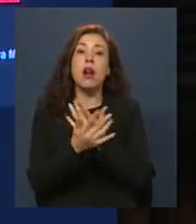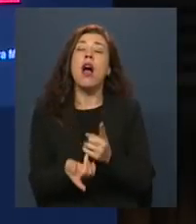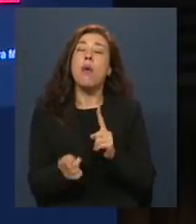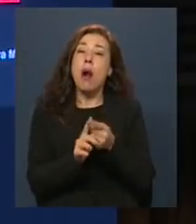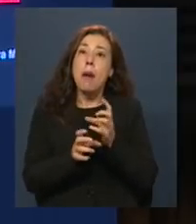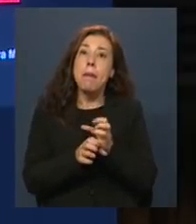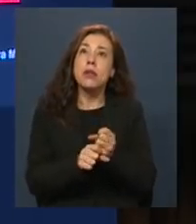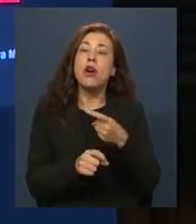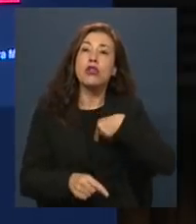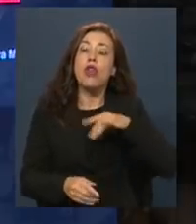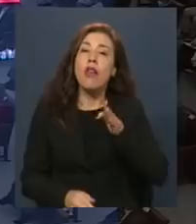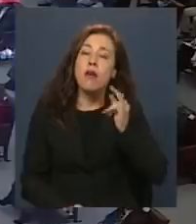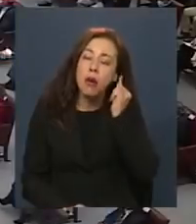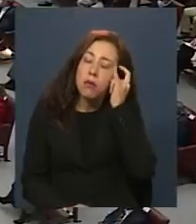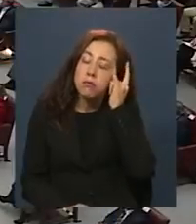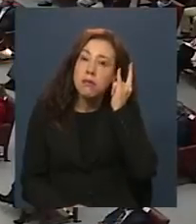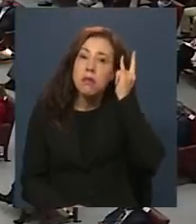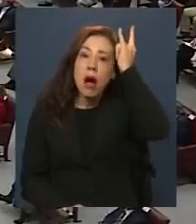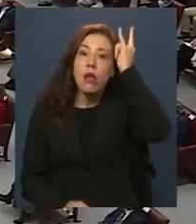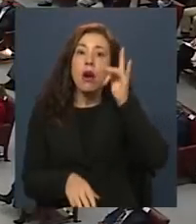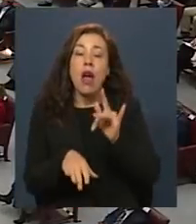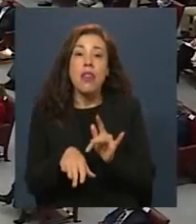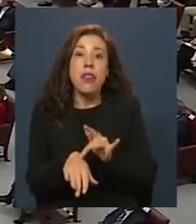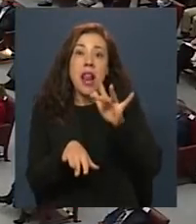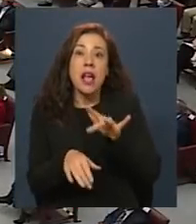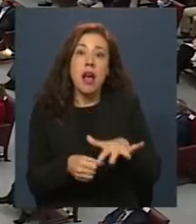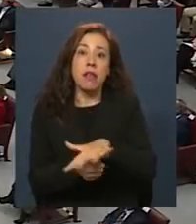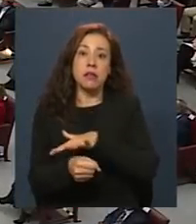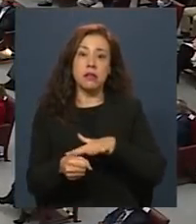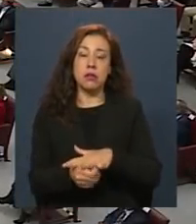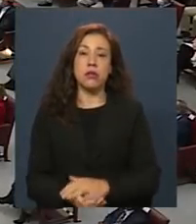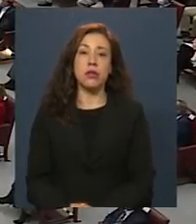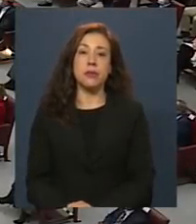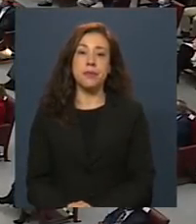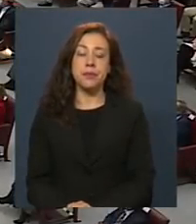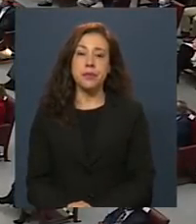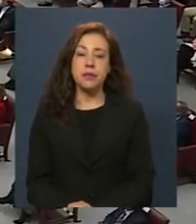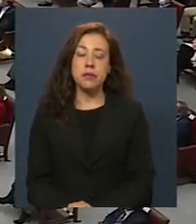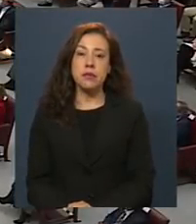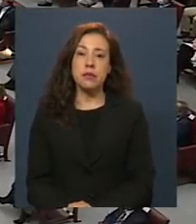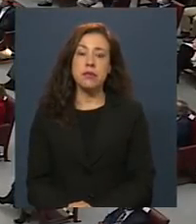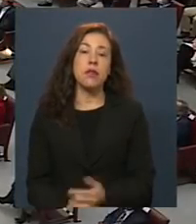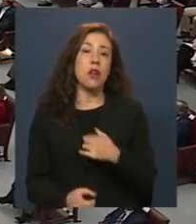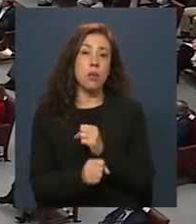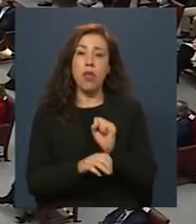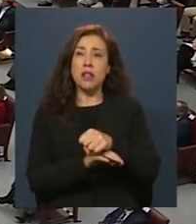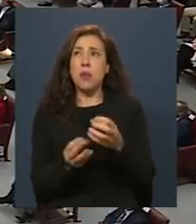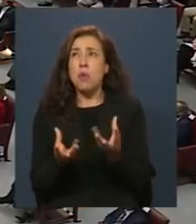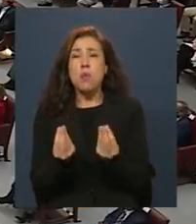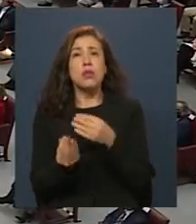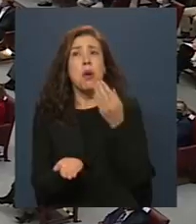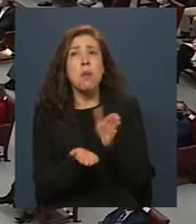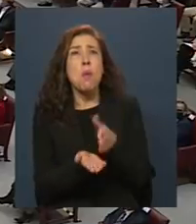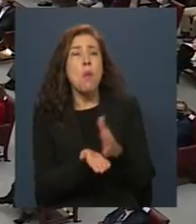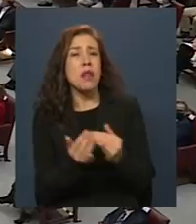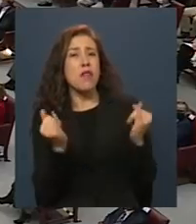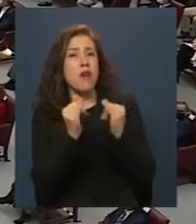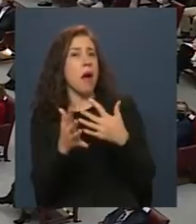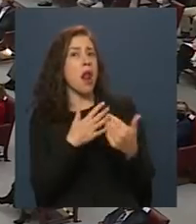forzado a madurar en nuestra frágil condición. No podemos aceptar tanta muerte como algo